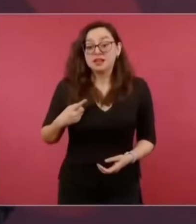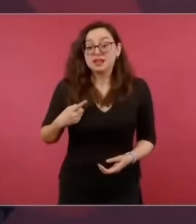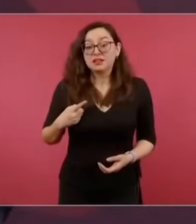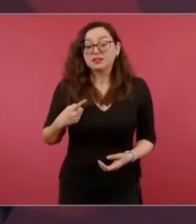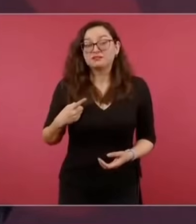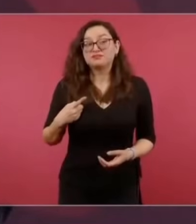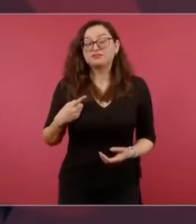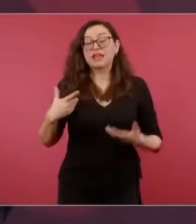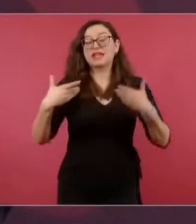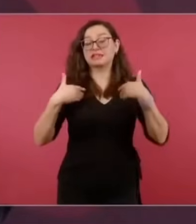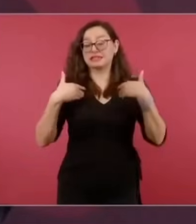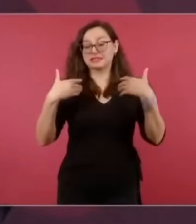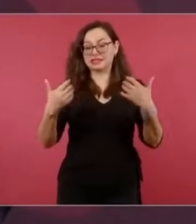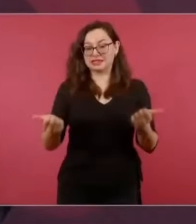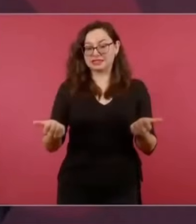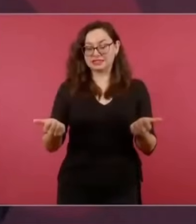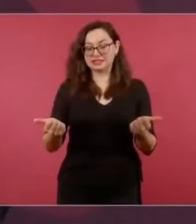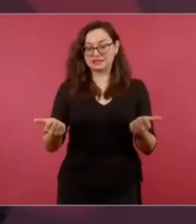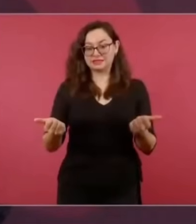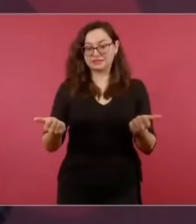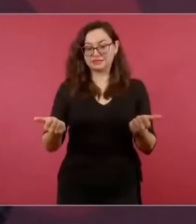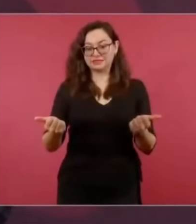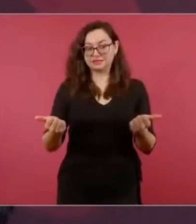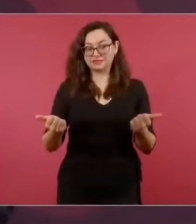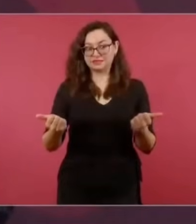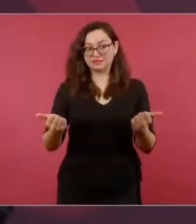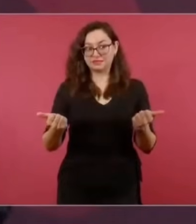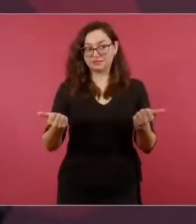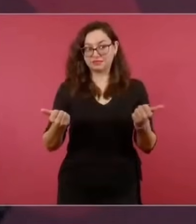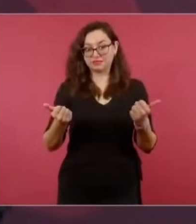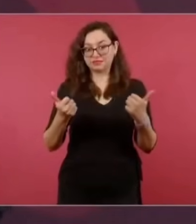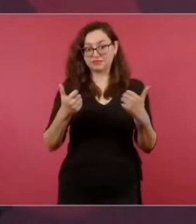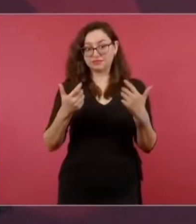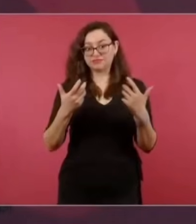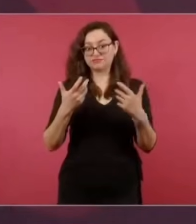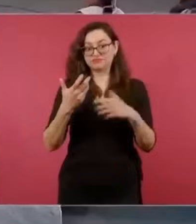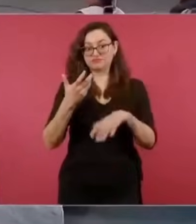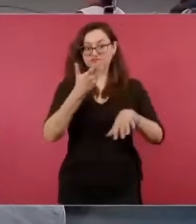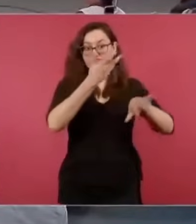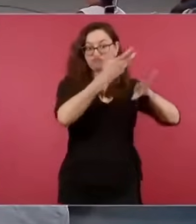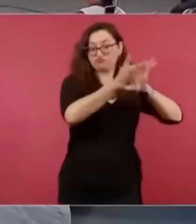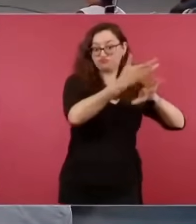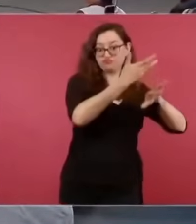de comprender que no somos